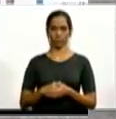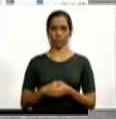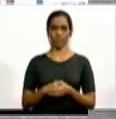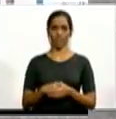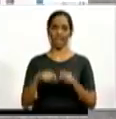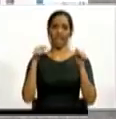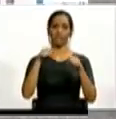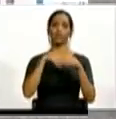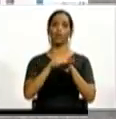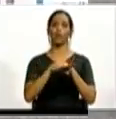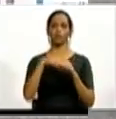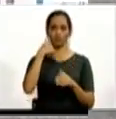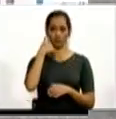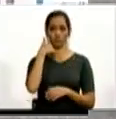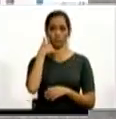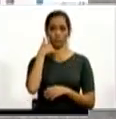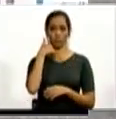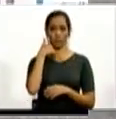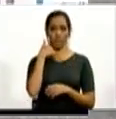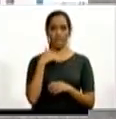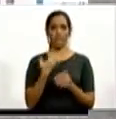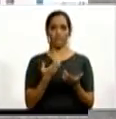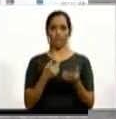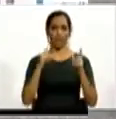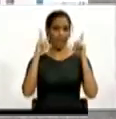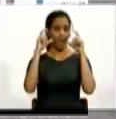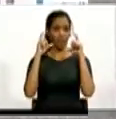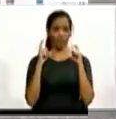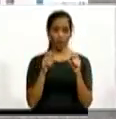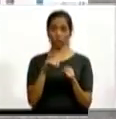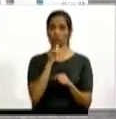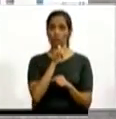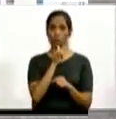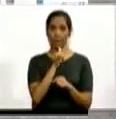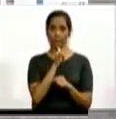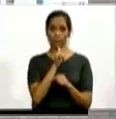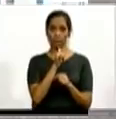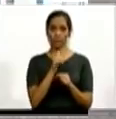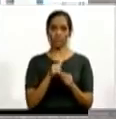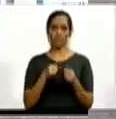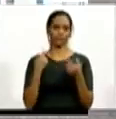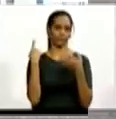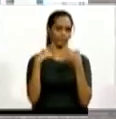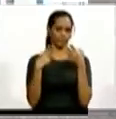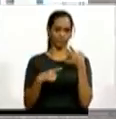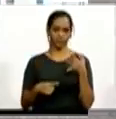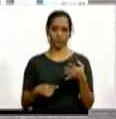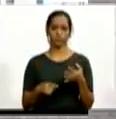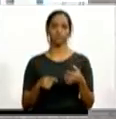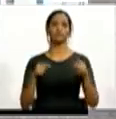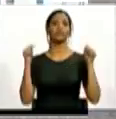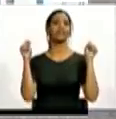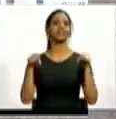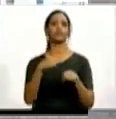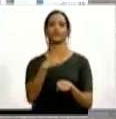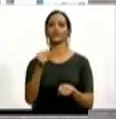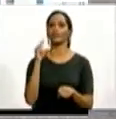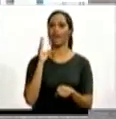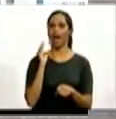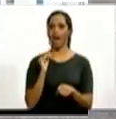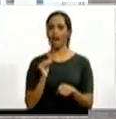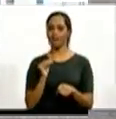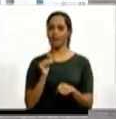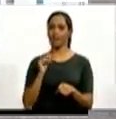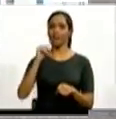Eso estaba en su teléfono. Estaban las imágenes, la información, etc. De esto no se habla. Y Luis Florido